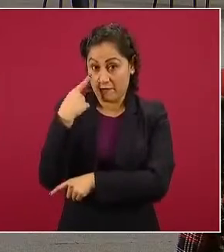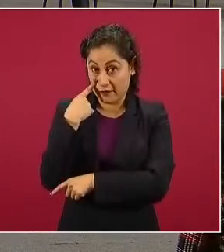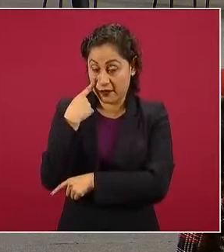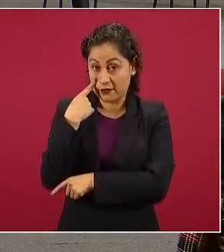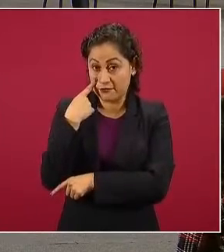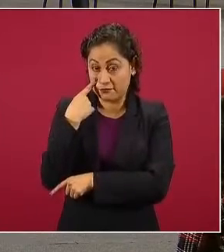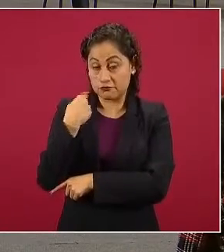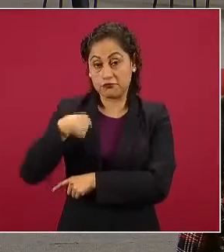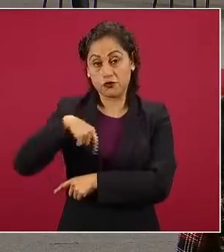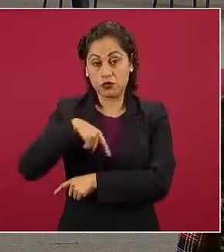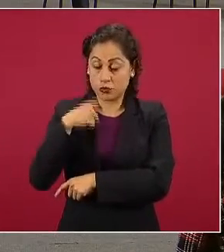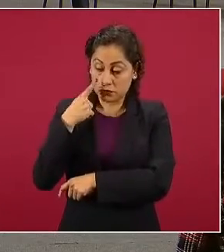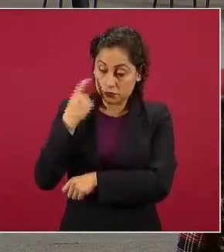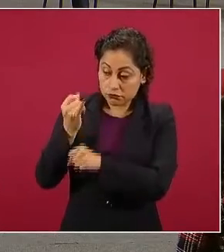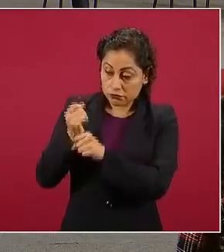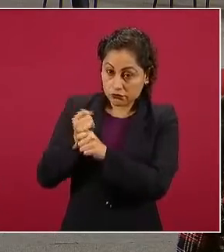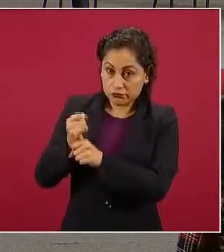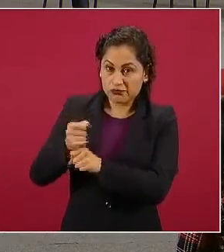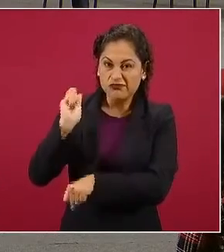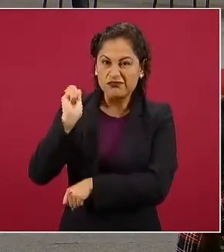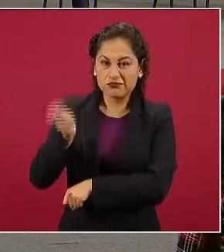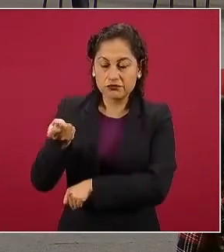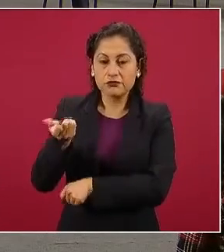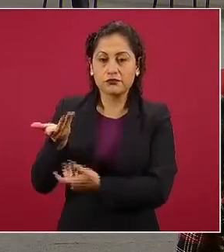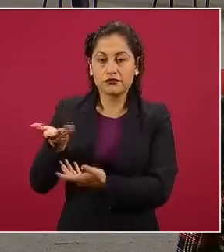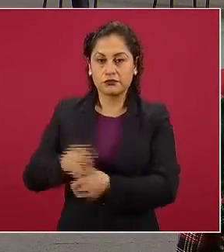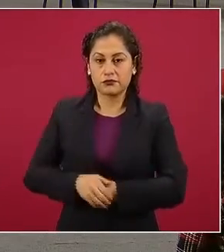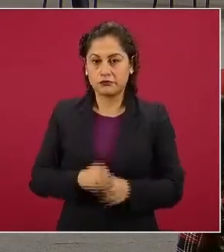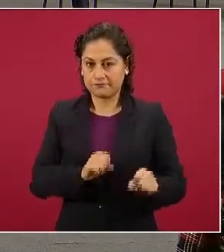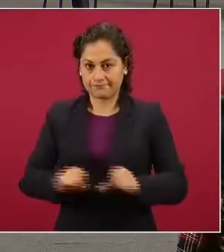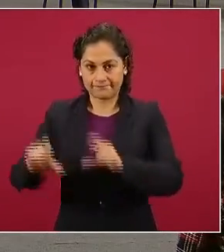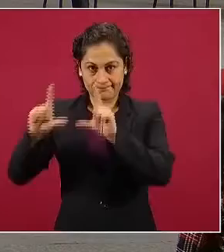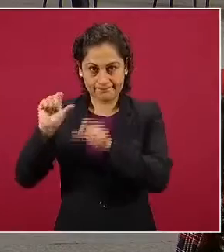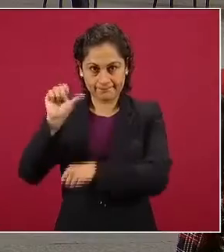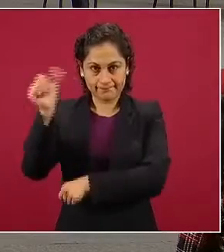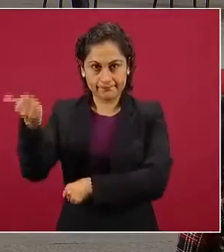otras variables, son muy similares. Existe, si pasamos a la siguiente,